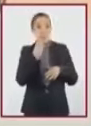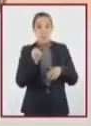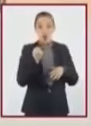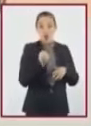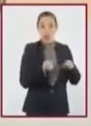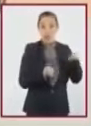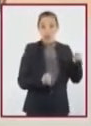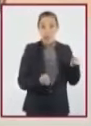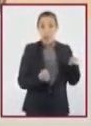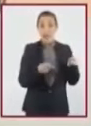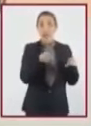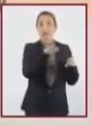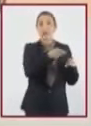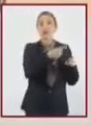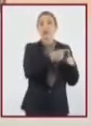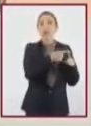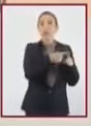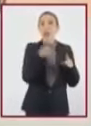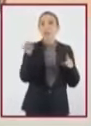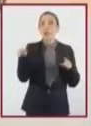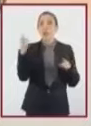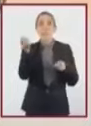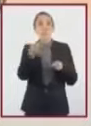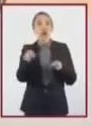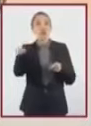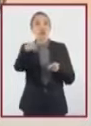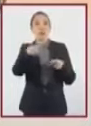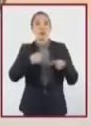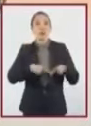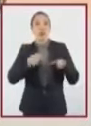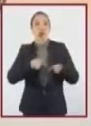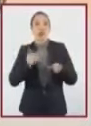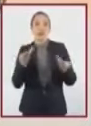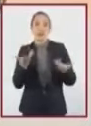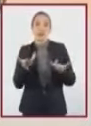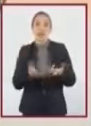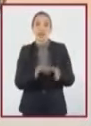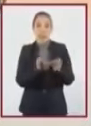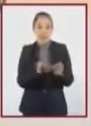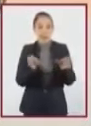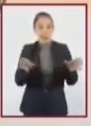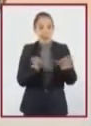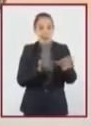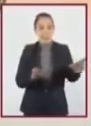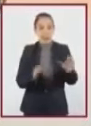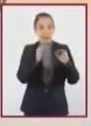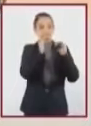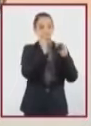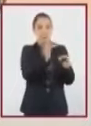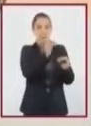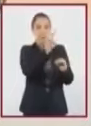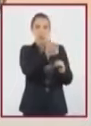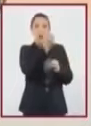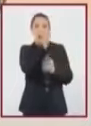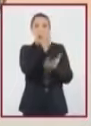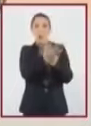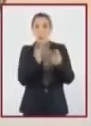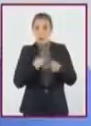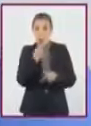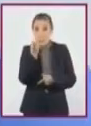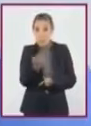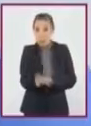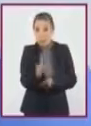del Estado debía provenir del mandato popular y dividirse para limitar el poder absoluto de una